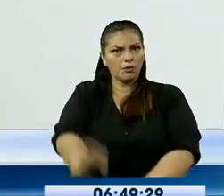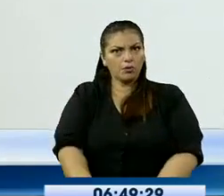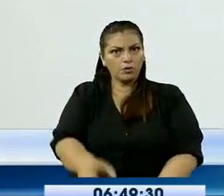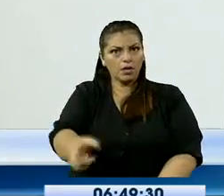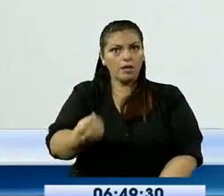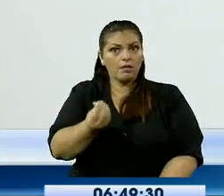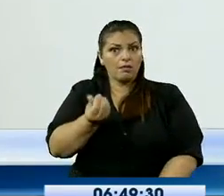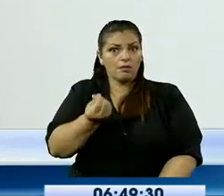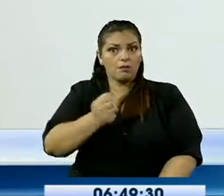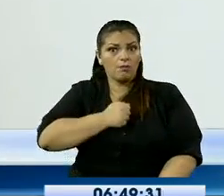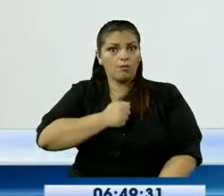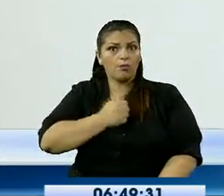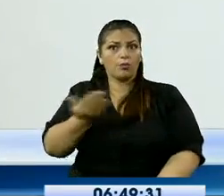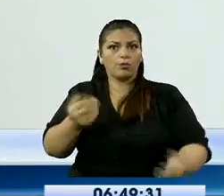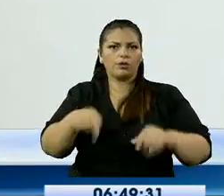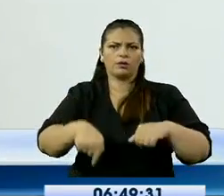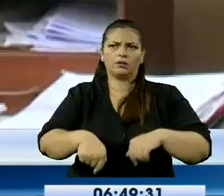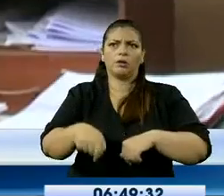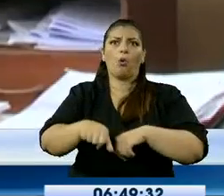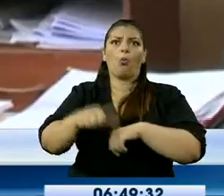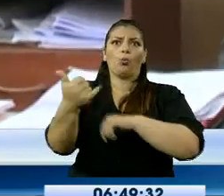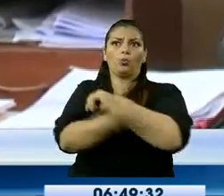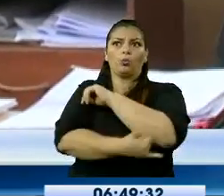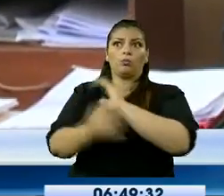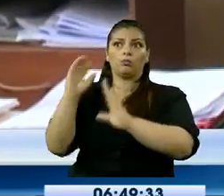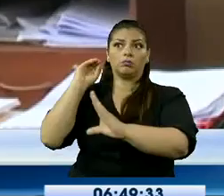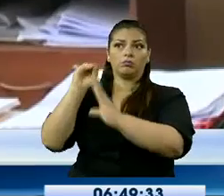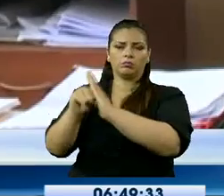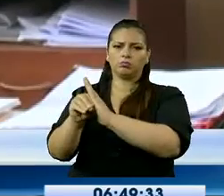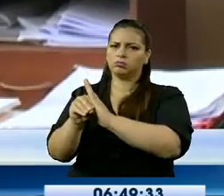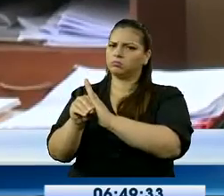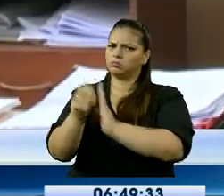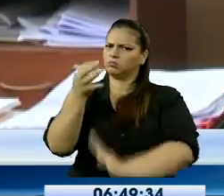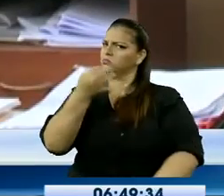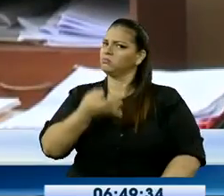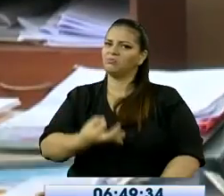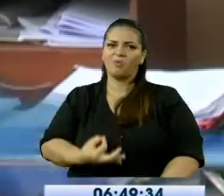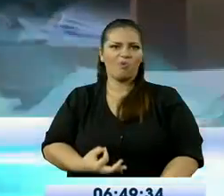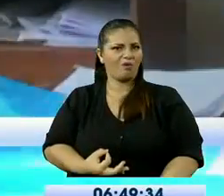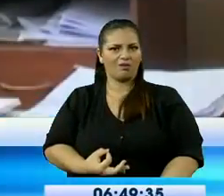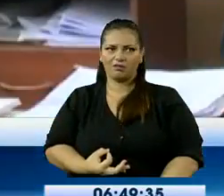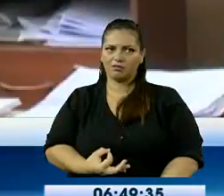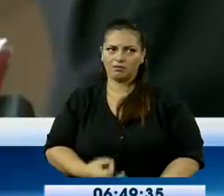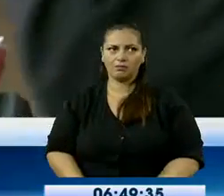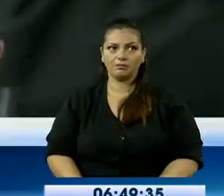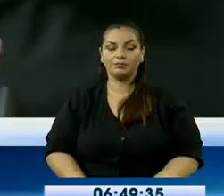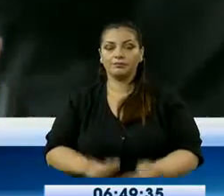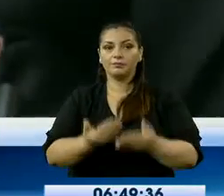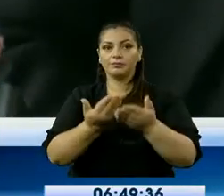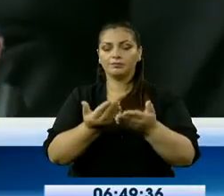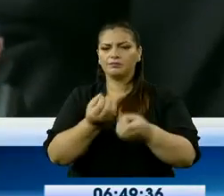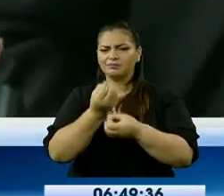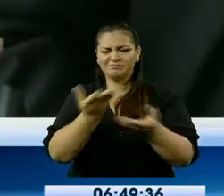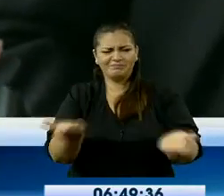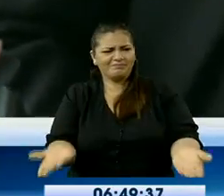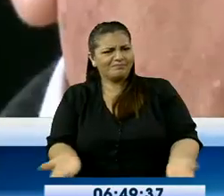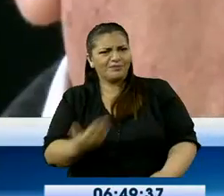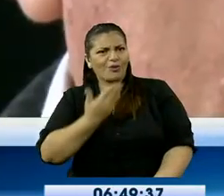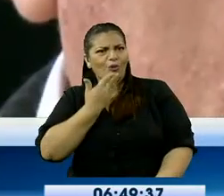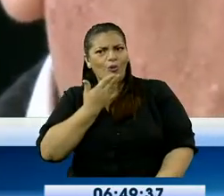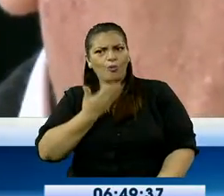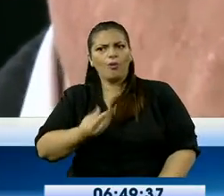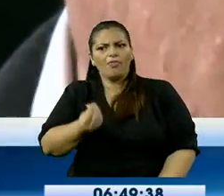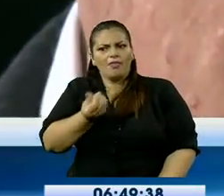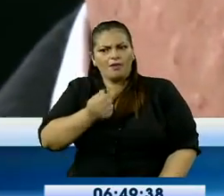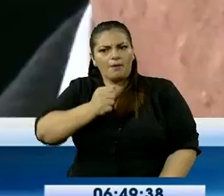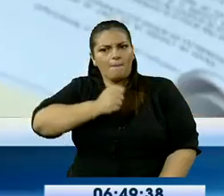ético. Por eso hemos dicho aquí debe haber una separación. Sin embargo, para Medardo Leas, miembro de Cauce Democrático, la prohibición de tener bienes o capitales en